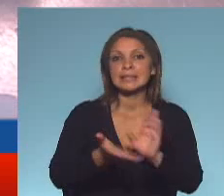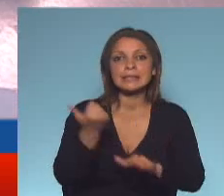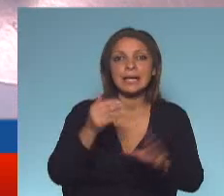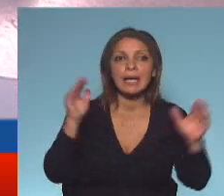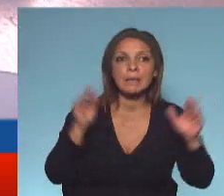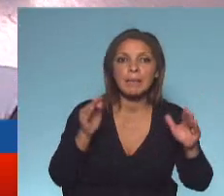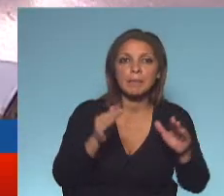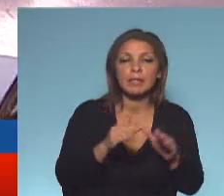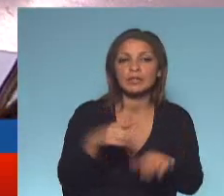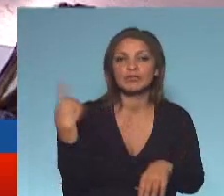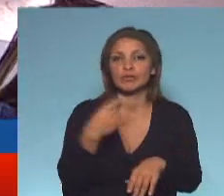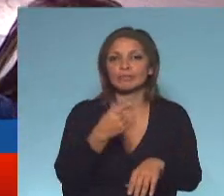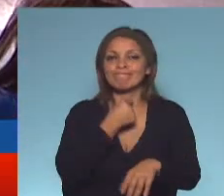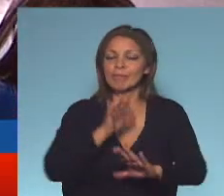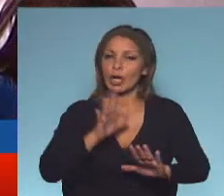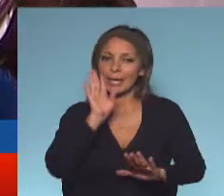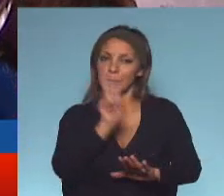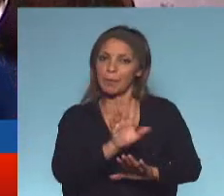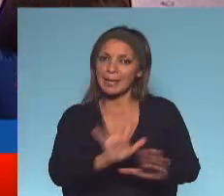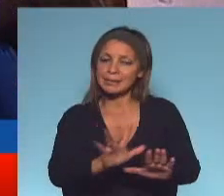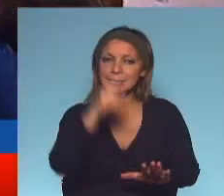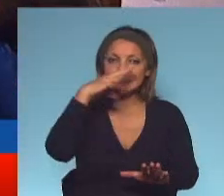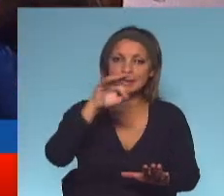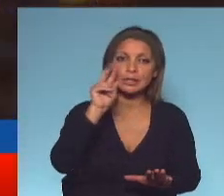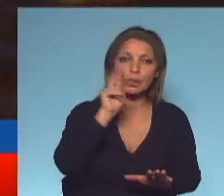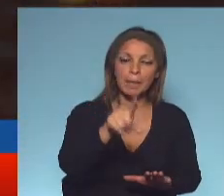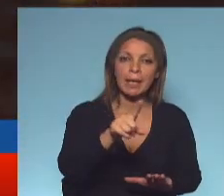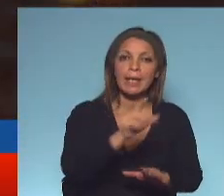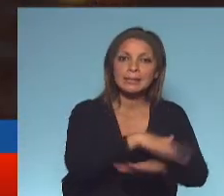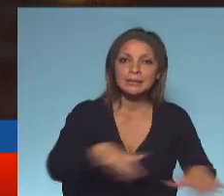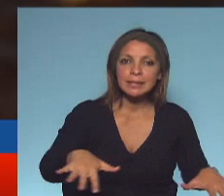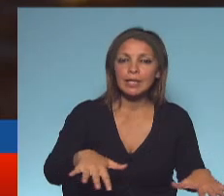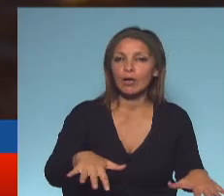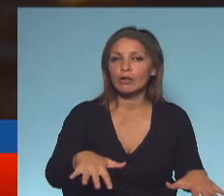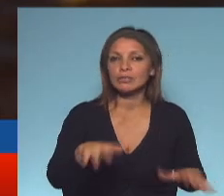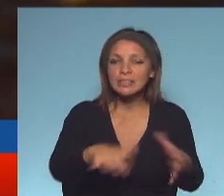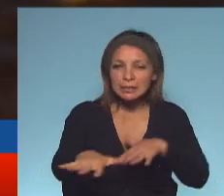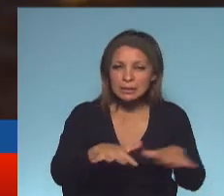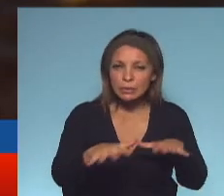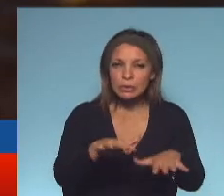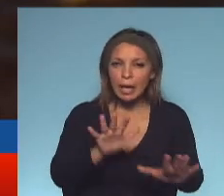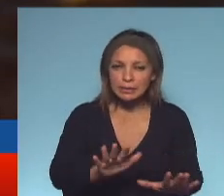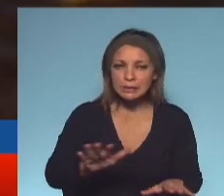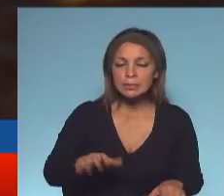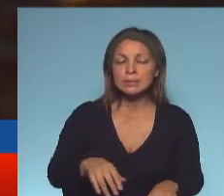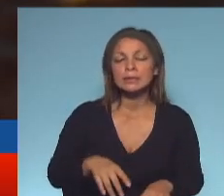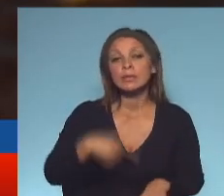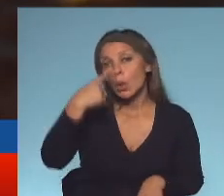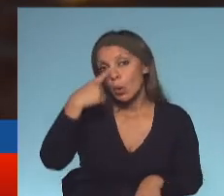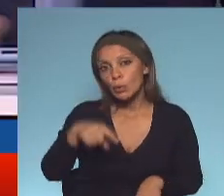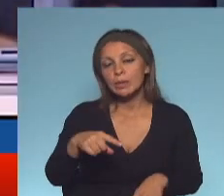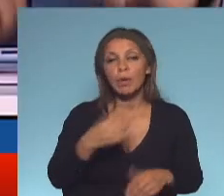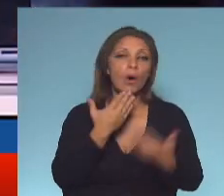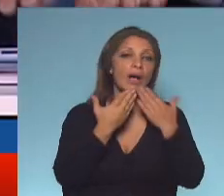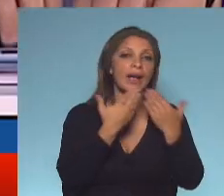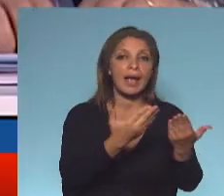a más de 700.000 niñas y niños. Para acabar, gracias de nuevo por la oportunidad